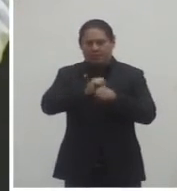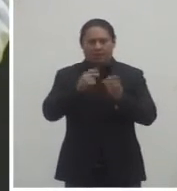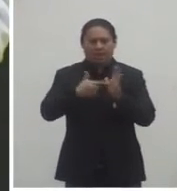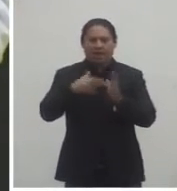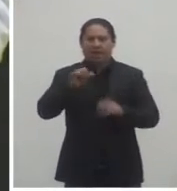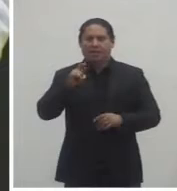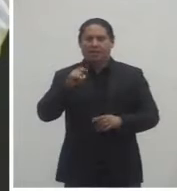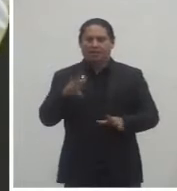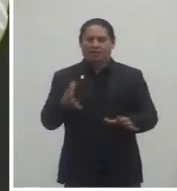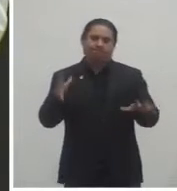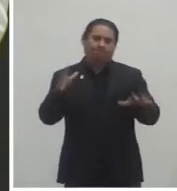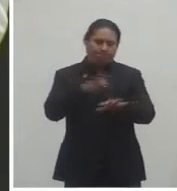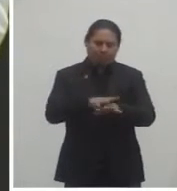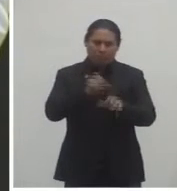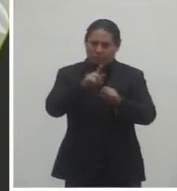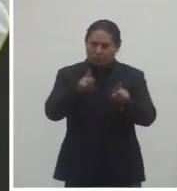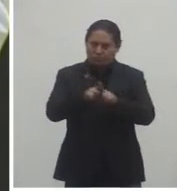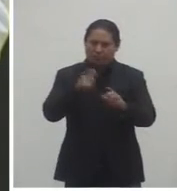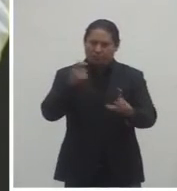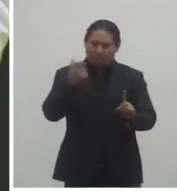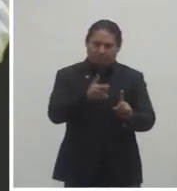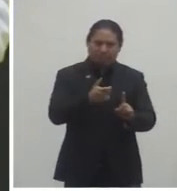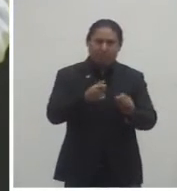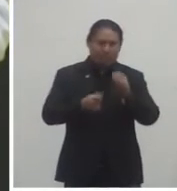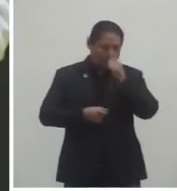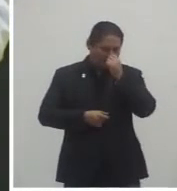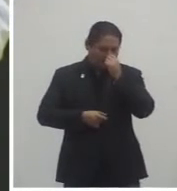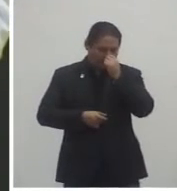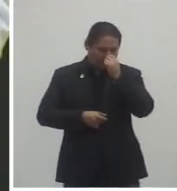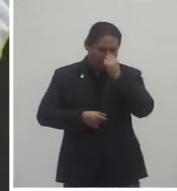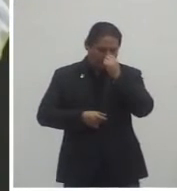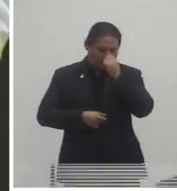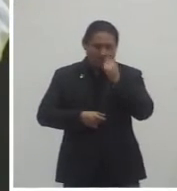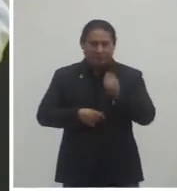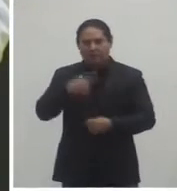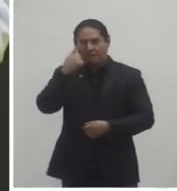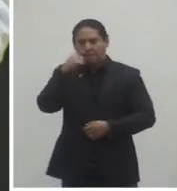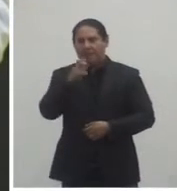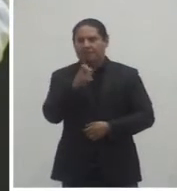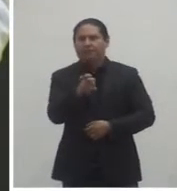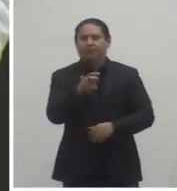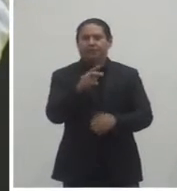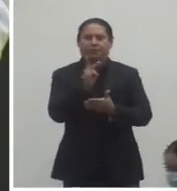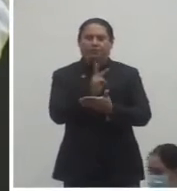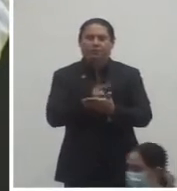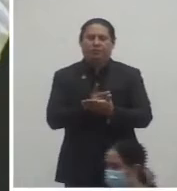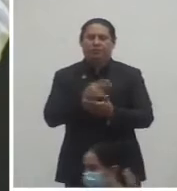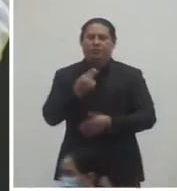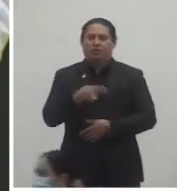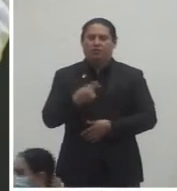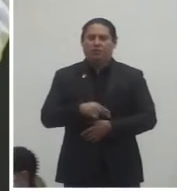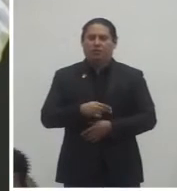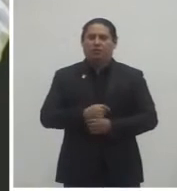se incluya en el presupuesto una partida para ese programa que se va a llamar,